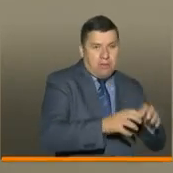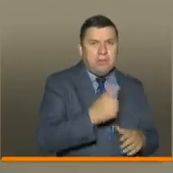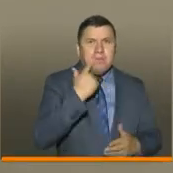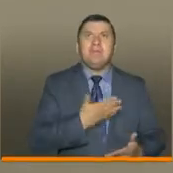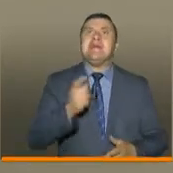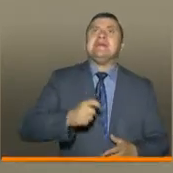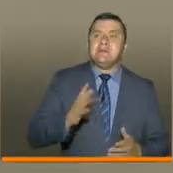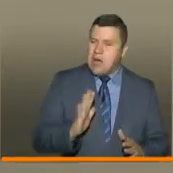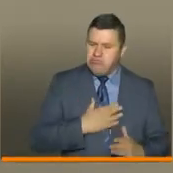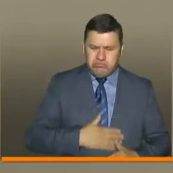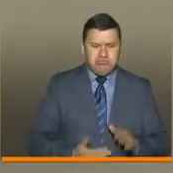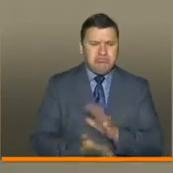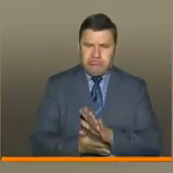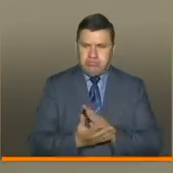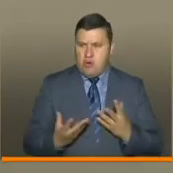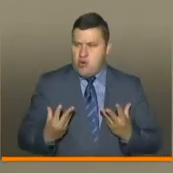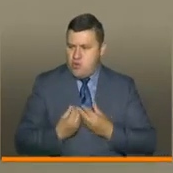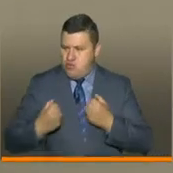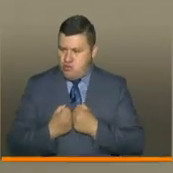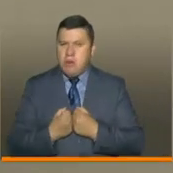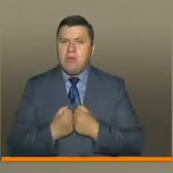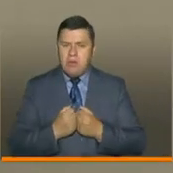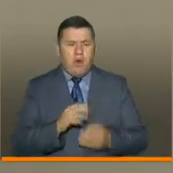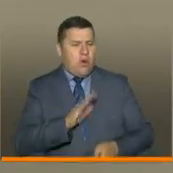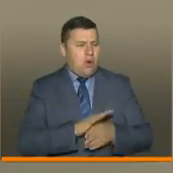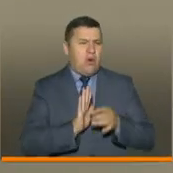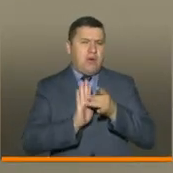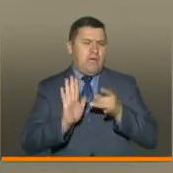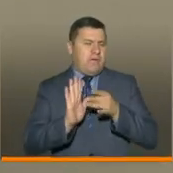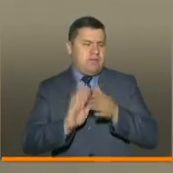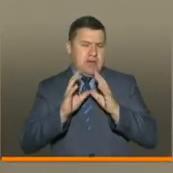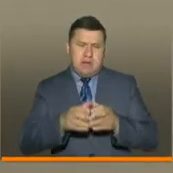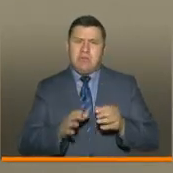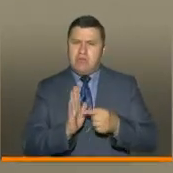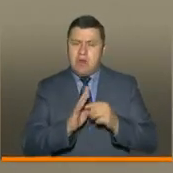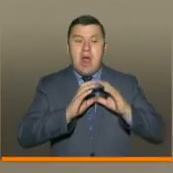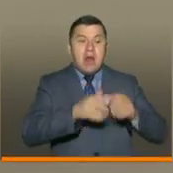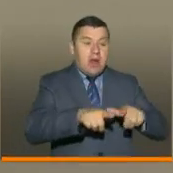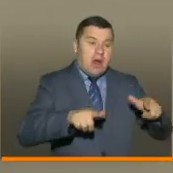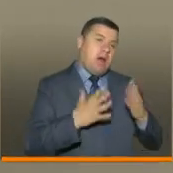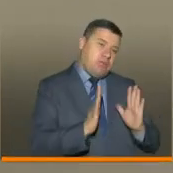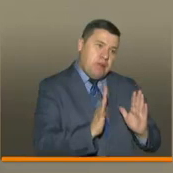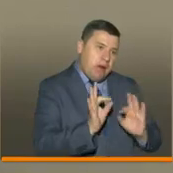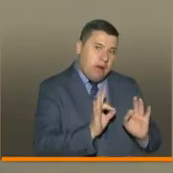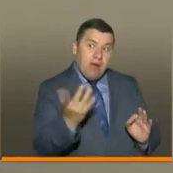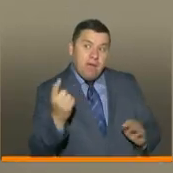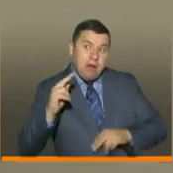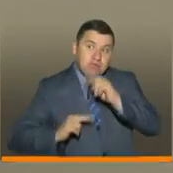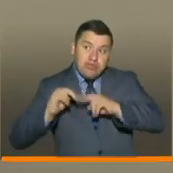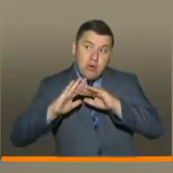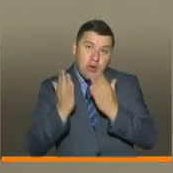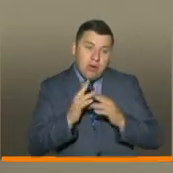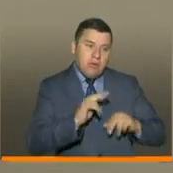la tranquilidad de que estamos haciendo equipo, continúa el calendario escolar. Tendremos las aulas provisionales para iniciar el año 2021